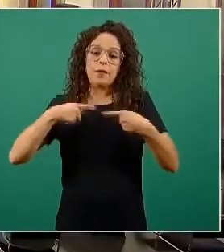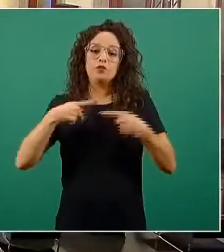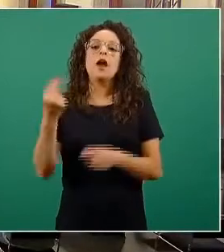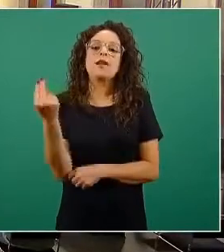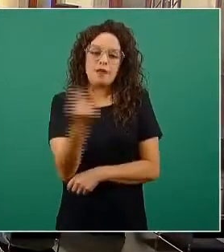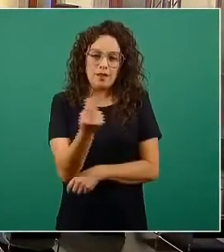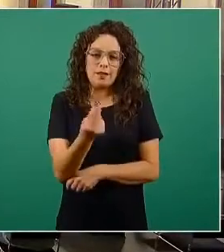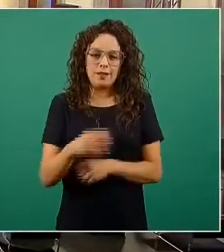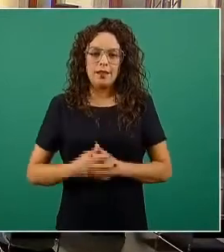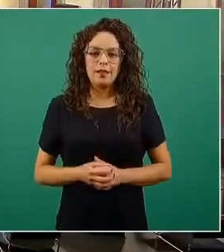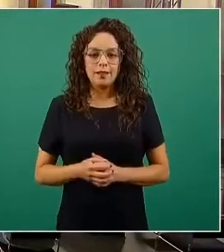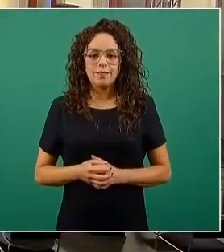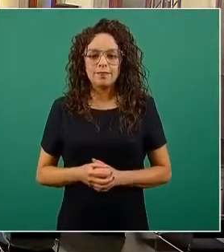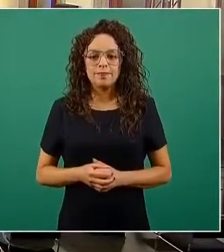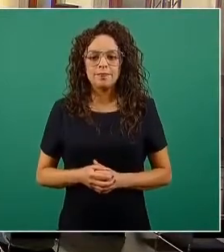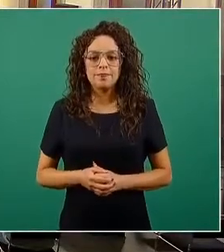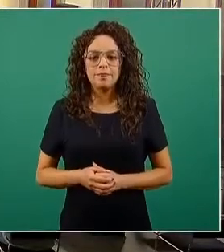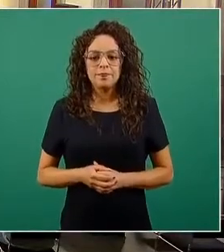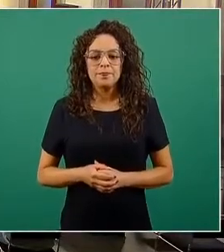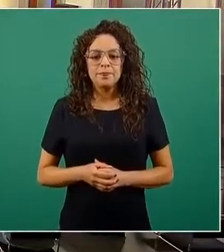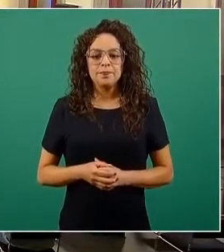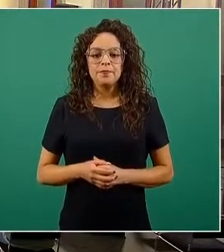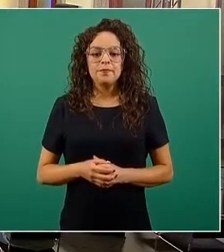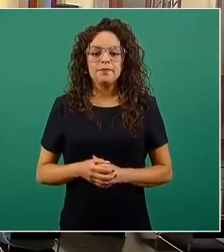Sí, adelante, por favor.